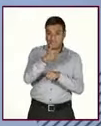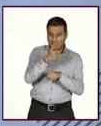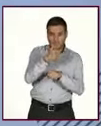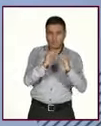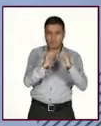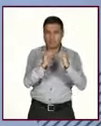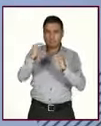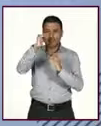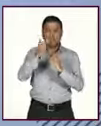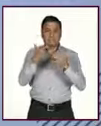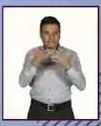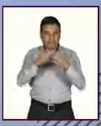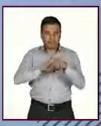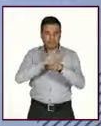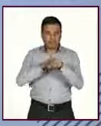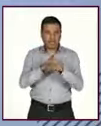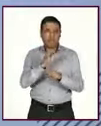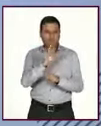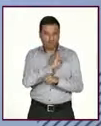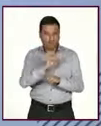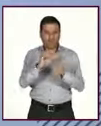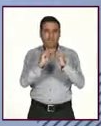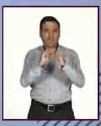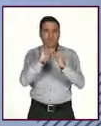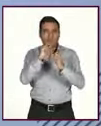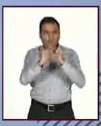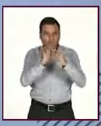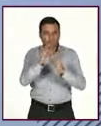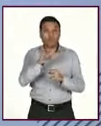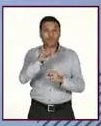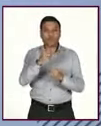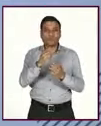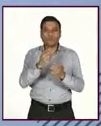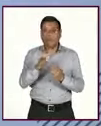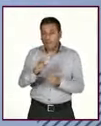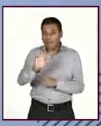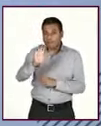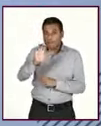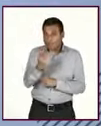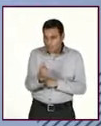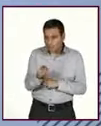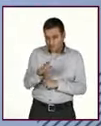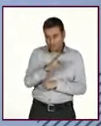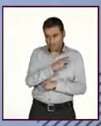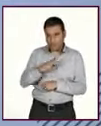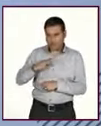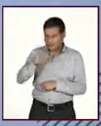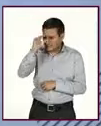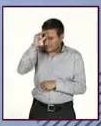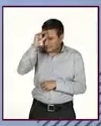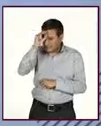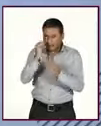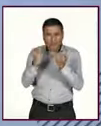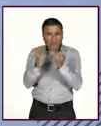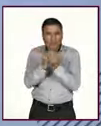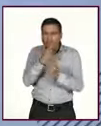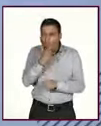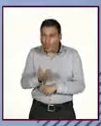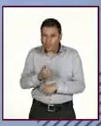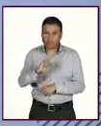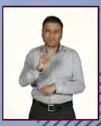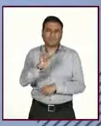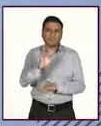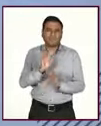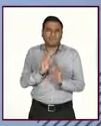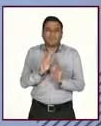les pongamos a las chicas y a los chicos, es que tienes que ser Einstein de bebé, ¿no? O sea, lo que tienen que hacer es, a partir de sus contextos y a